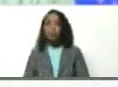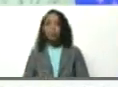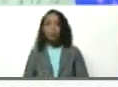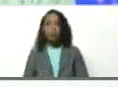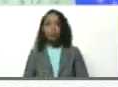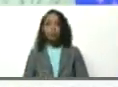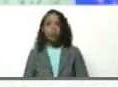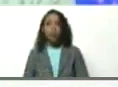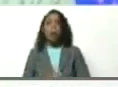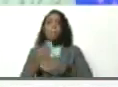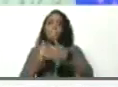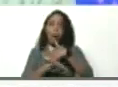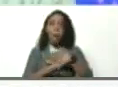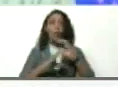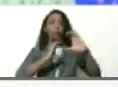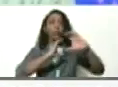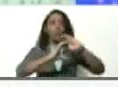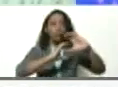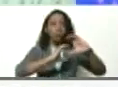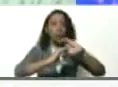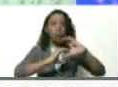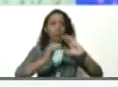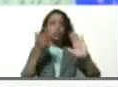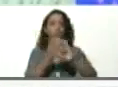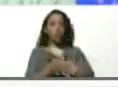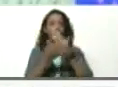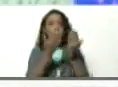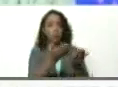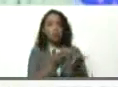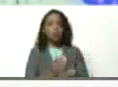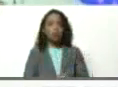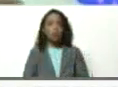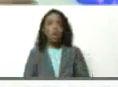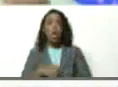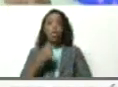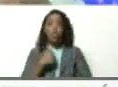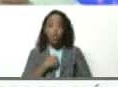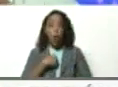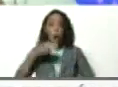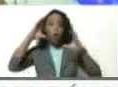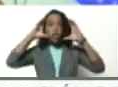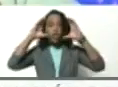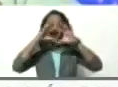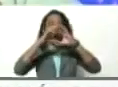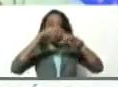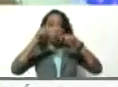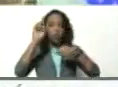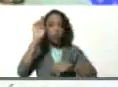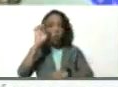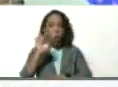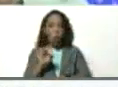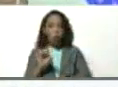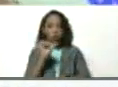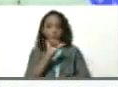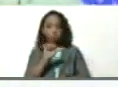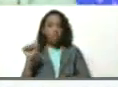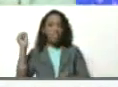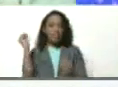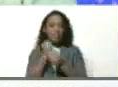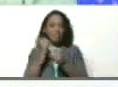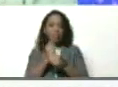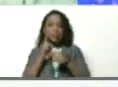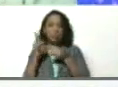vamos a conversar de eso y yo le voy a dedicar todos estos días a trabajar ese